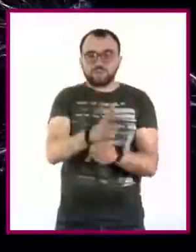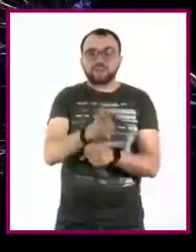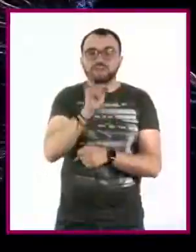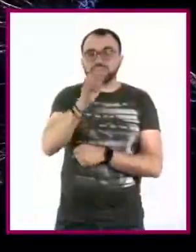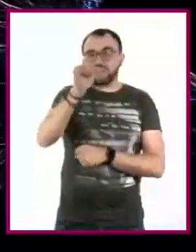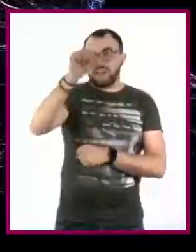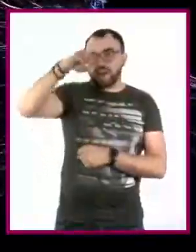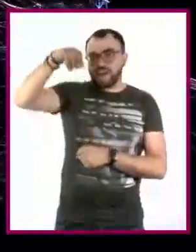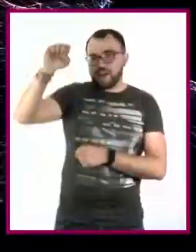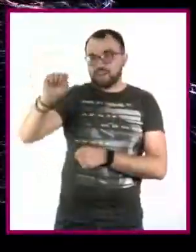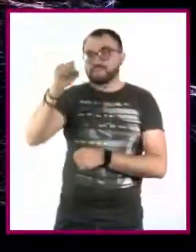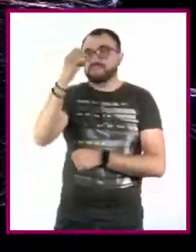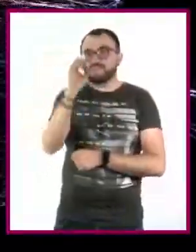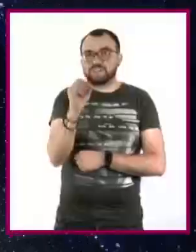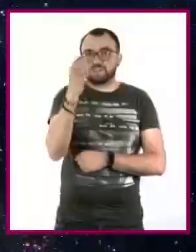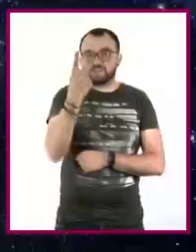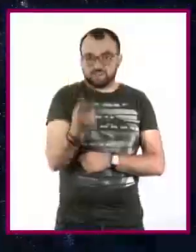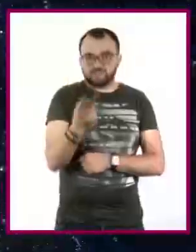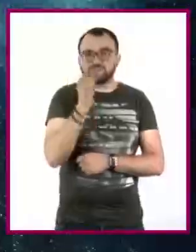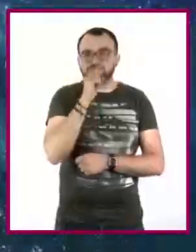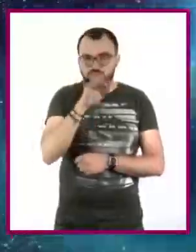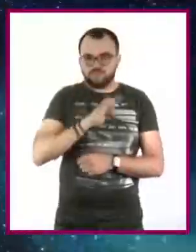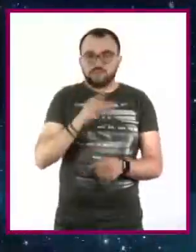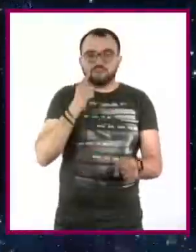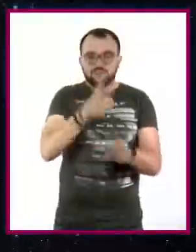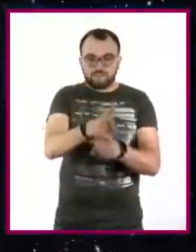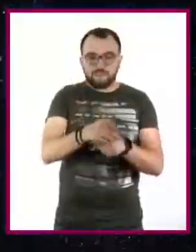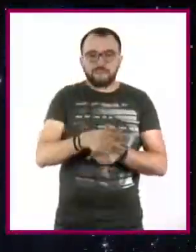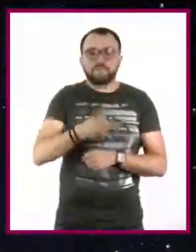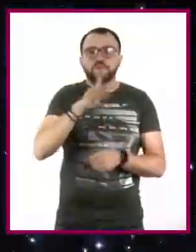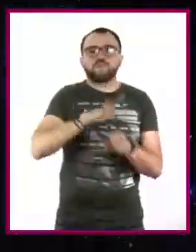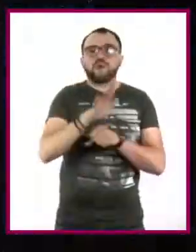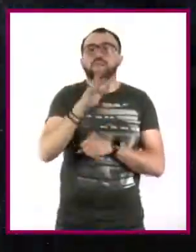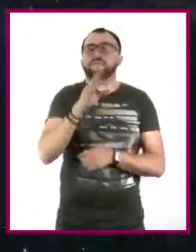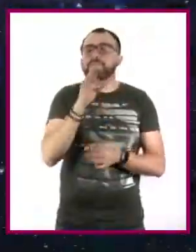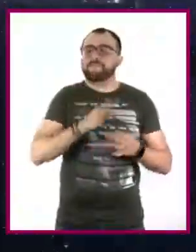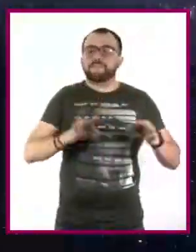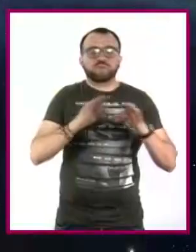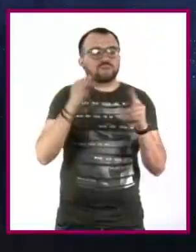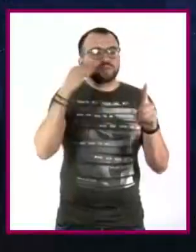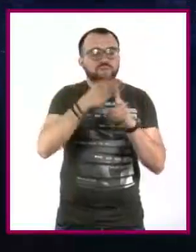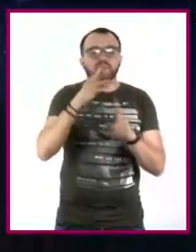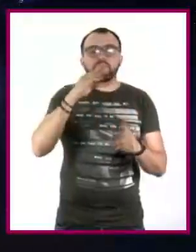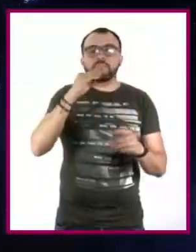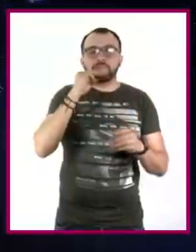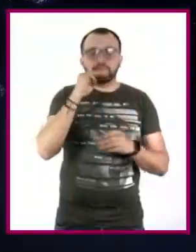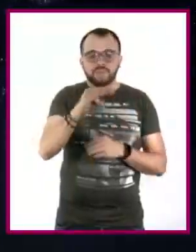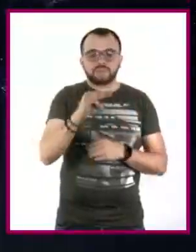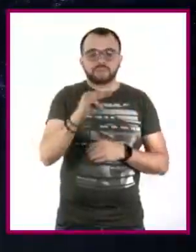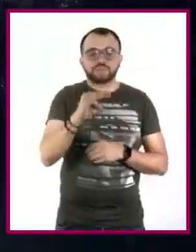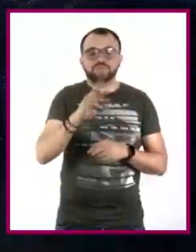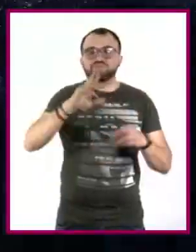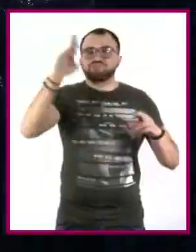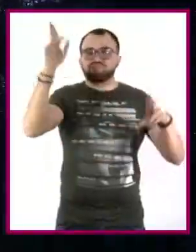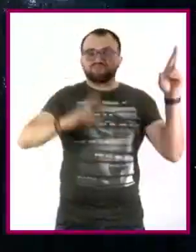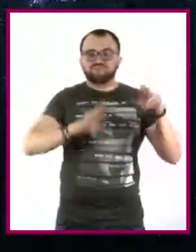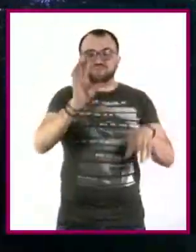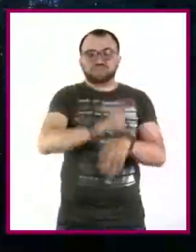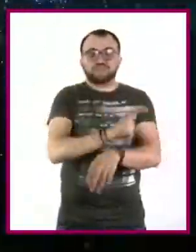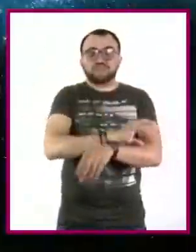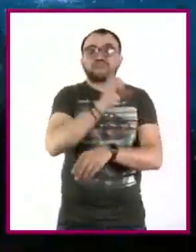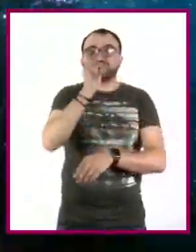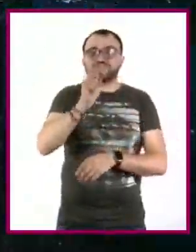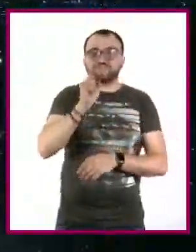el AMS-02. Pero el principal mensajero de los fenómenos energéticos en el universo son los